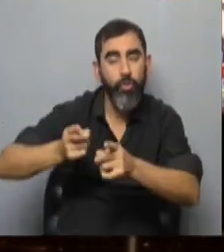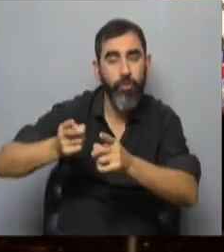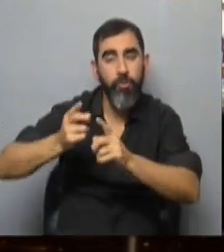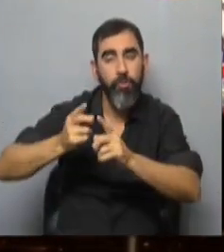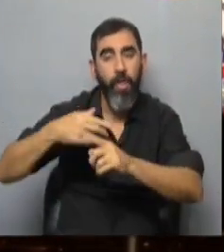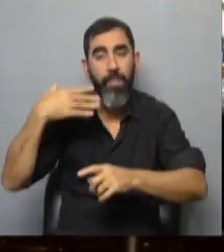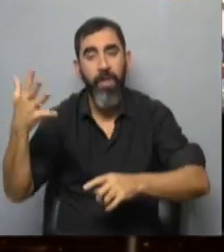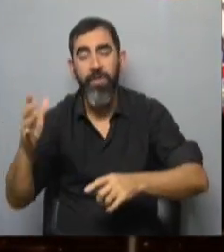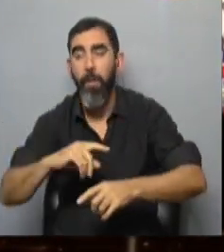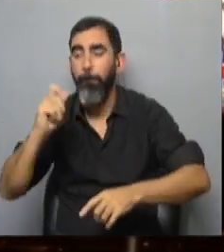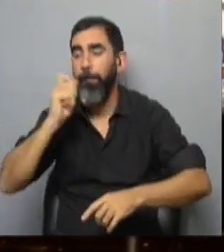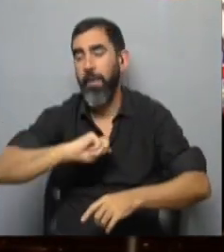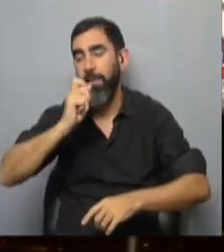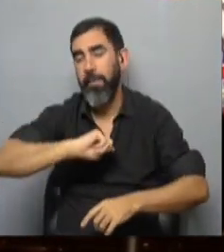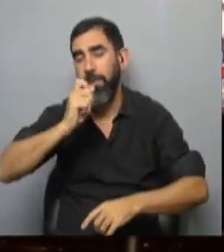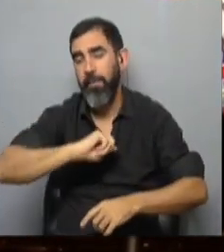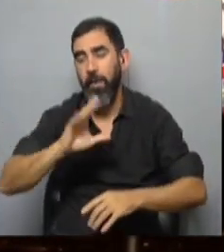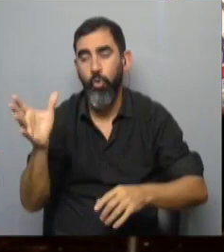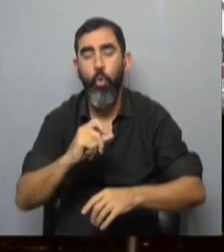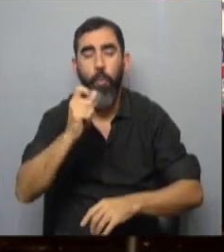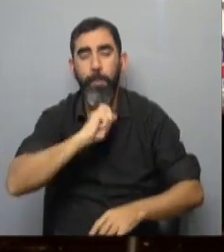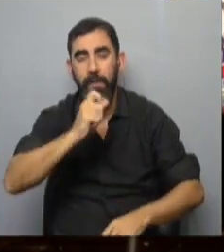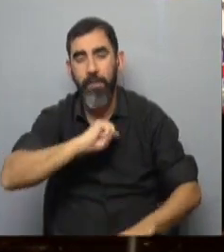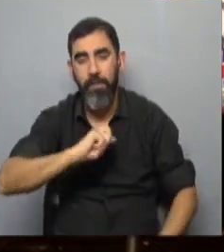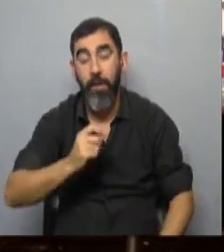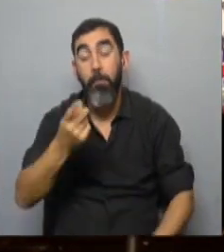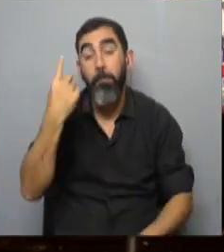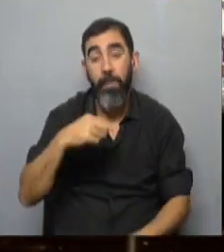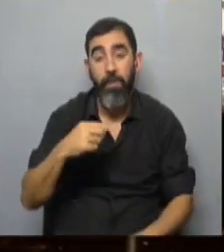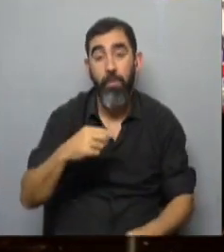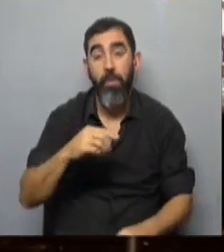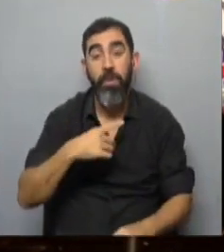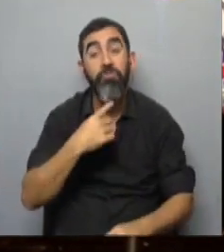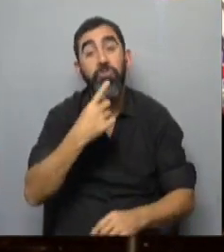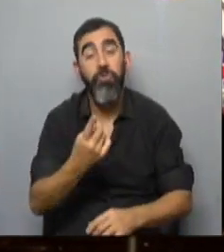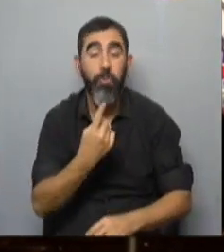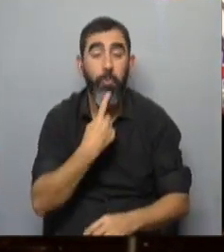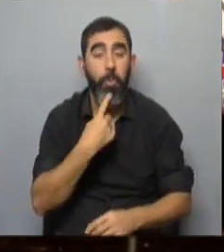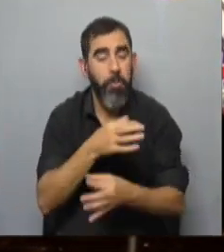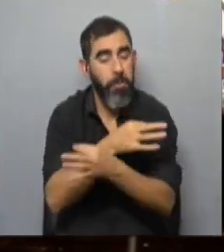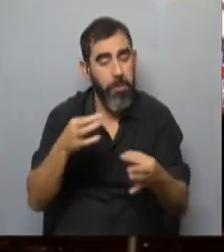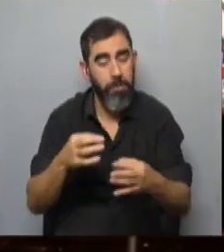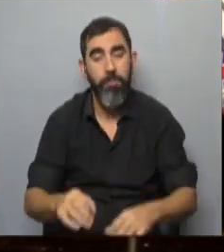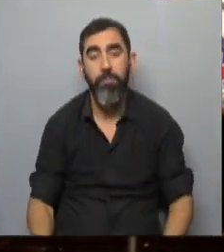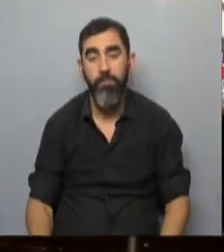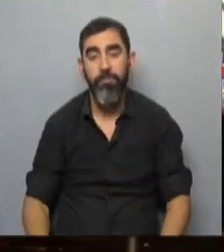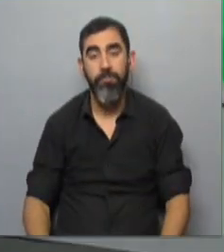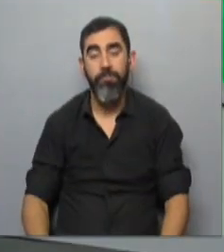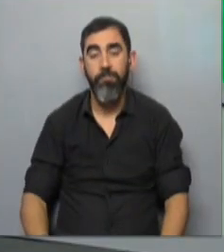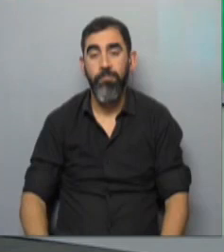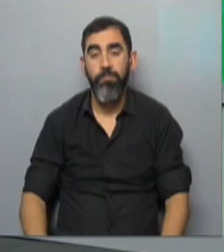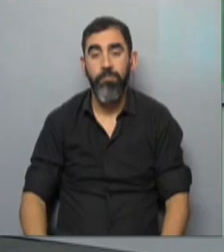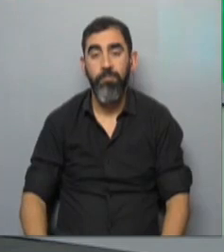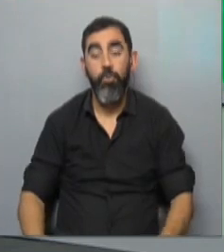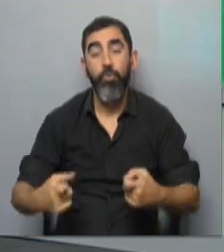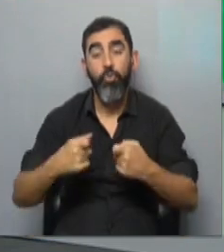la ultraderecha son mentira. Son mentira. Y sin embargo, operan políticamente con enorme eficacia.